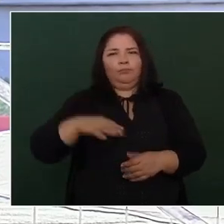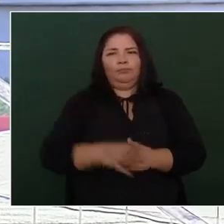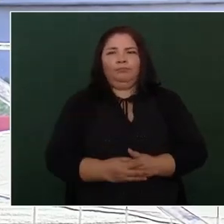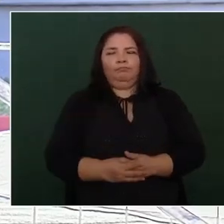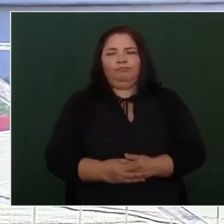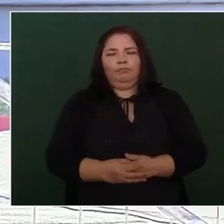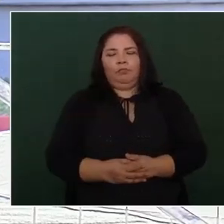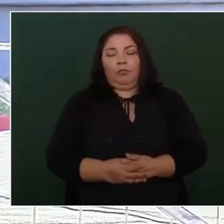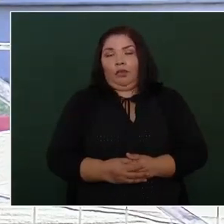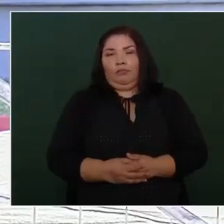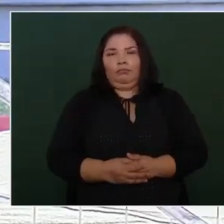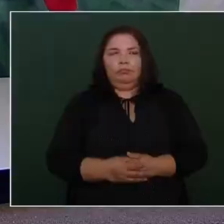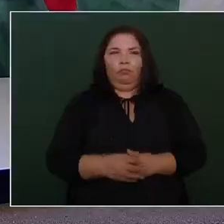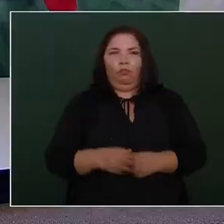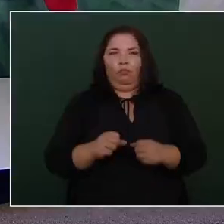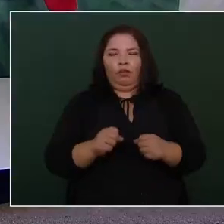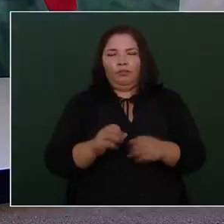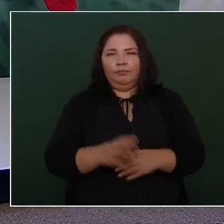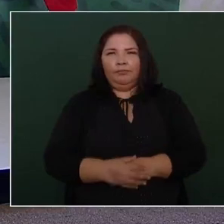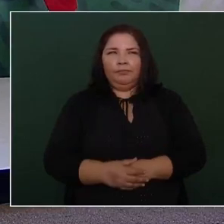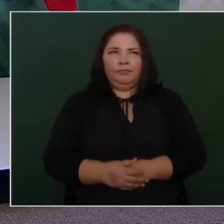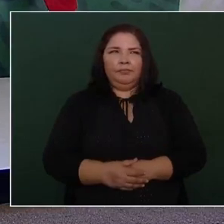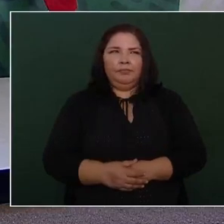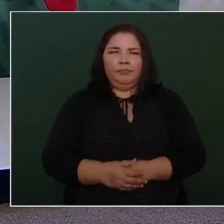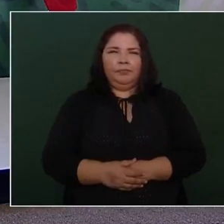Fue muy fuerte.